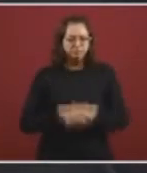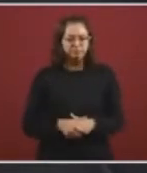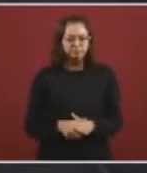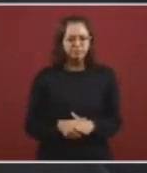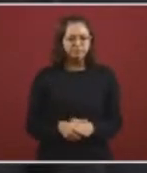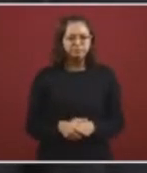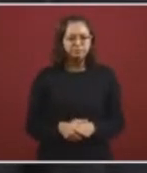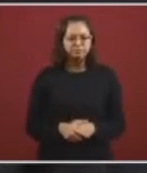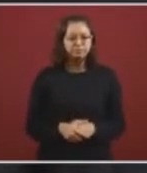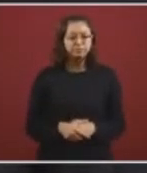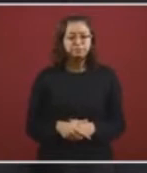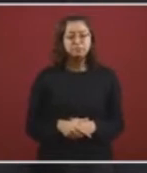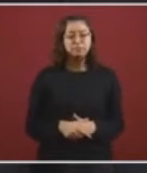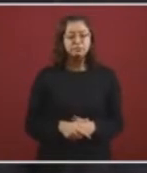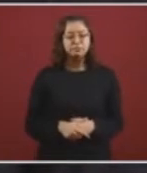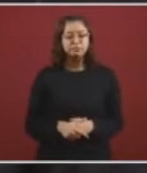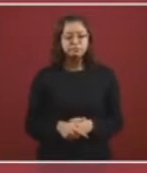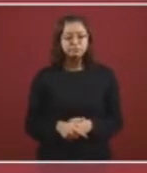para que